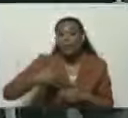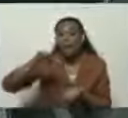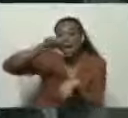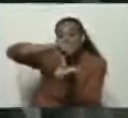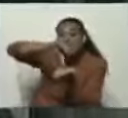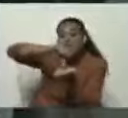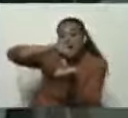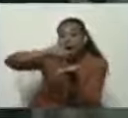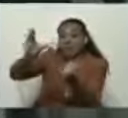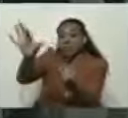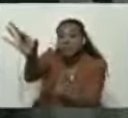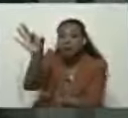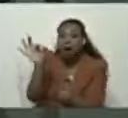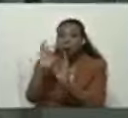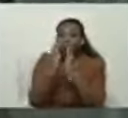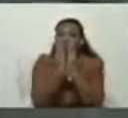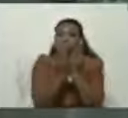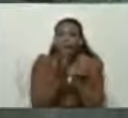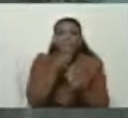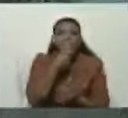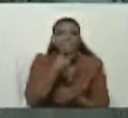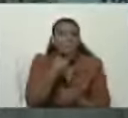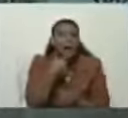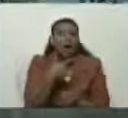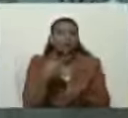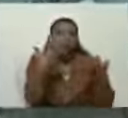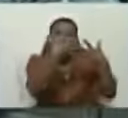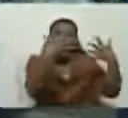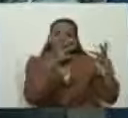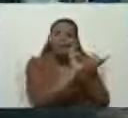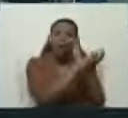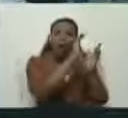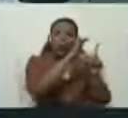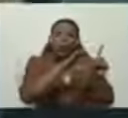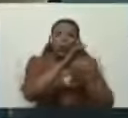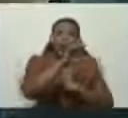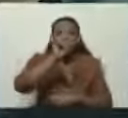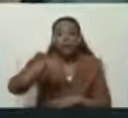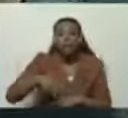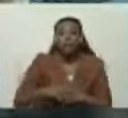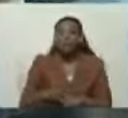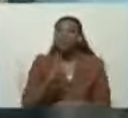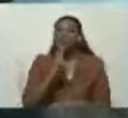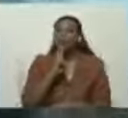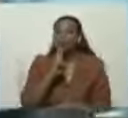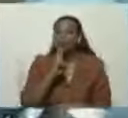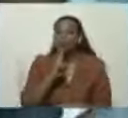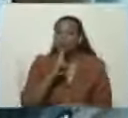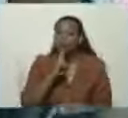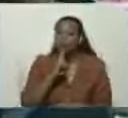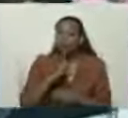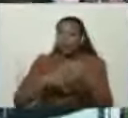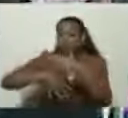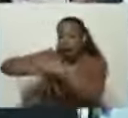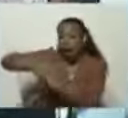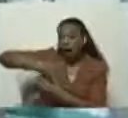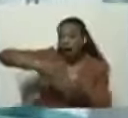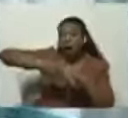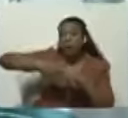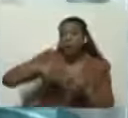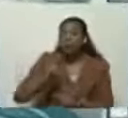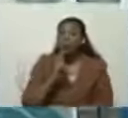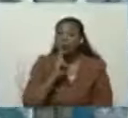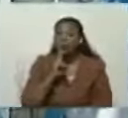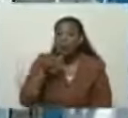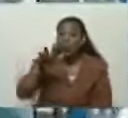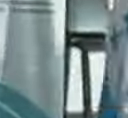que trae una muestra muy hermosa de su diversidad cultural, lo mismo que de Honduras, la hermana República de Honduras. Bienvenida